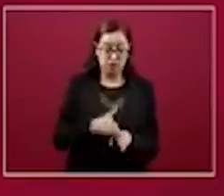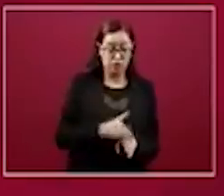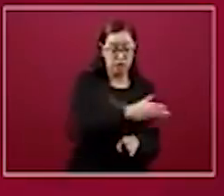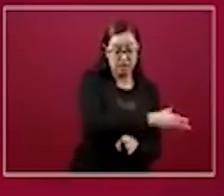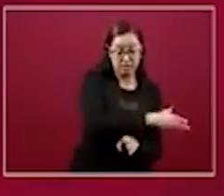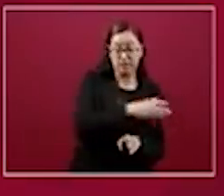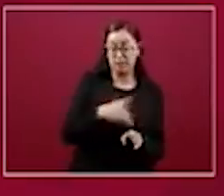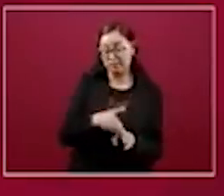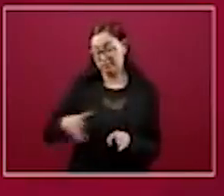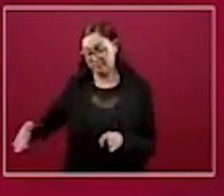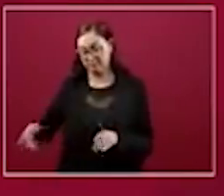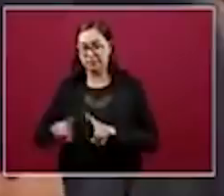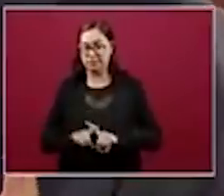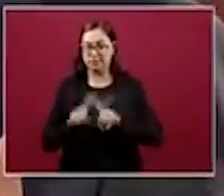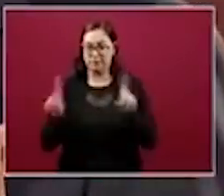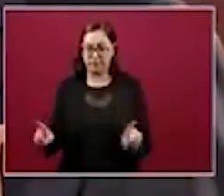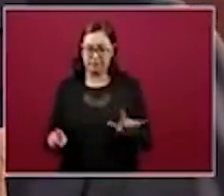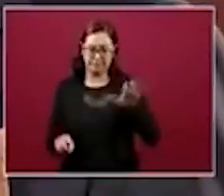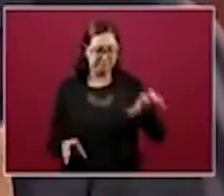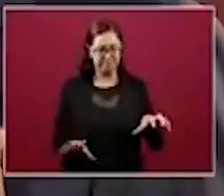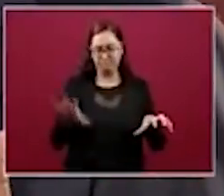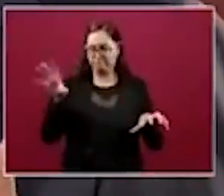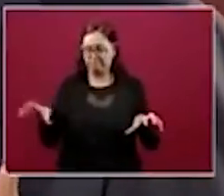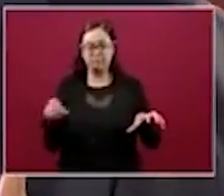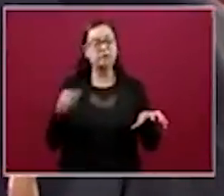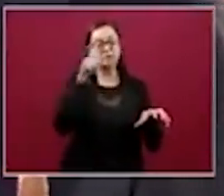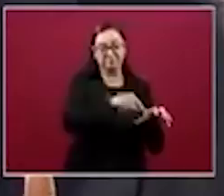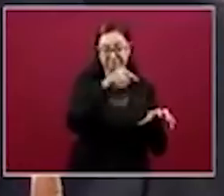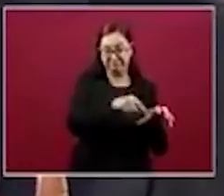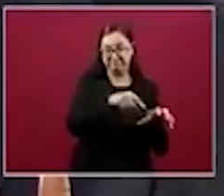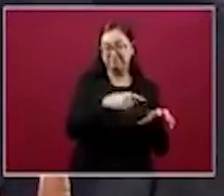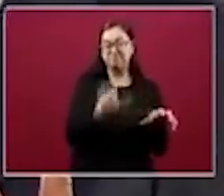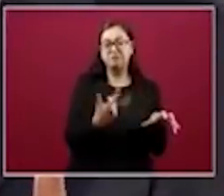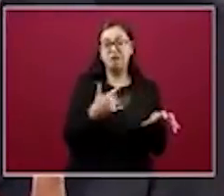que la corrupción inhibe el crecimiento.